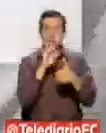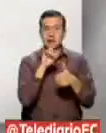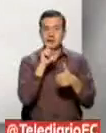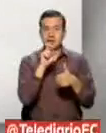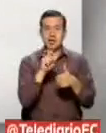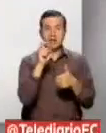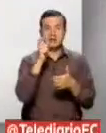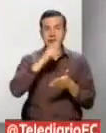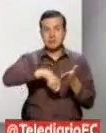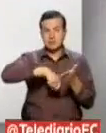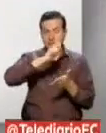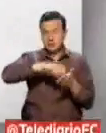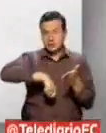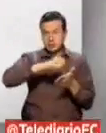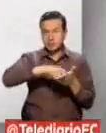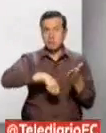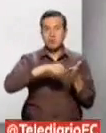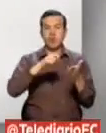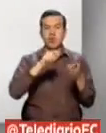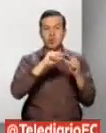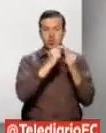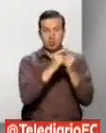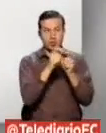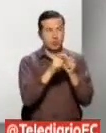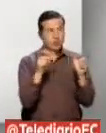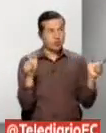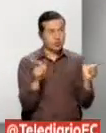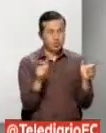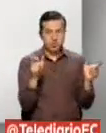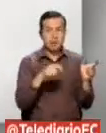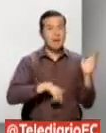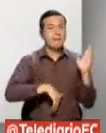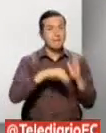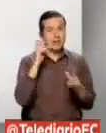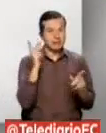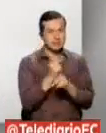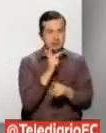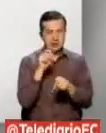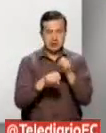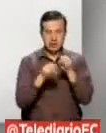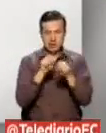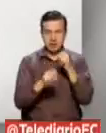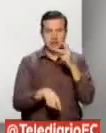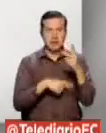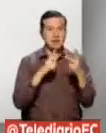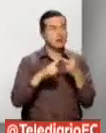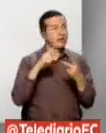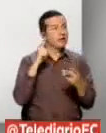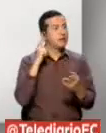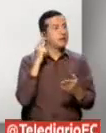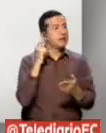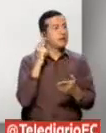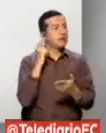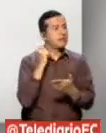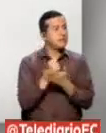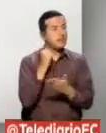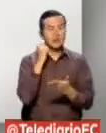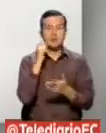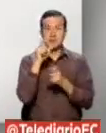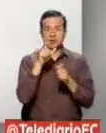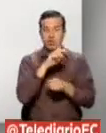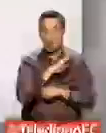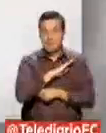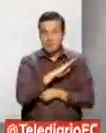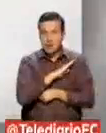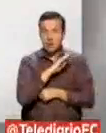son las firmas o símbolos que identifican a los grafiteros y son las que más afectan a la ciudad. Las marcas son empleadas por pandillas o delincuentes